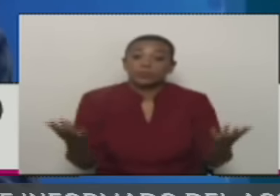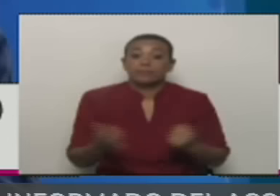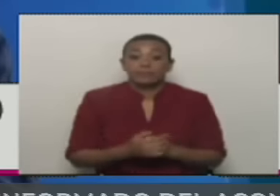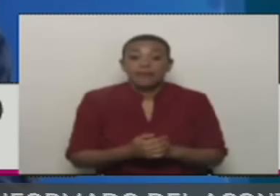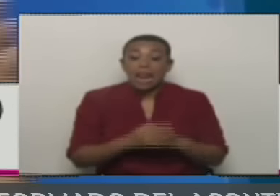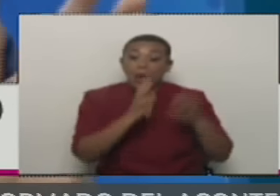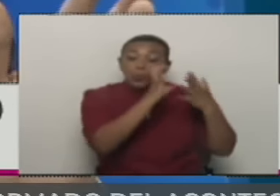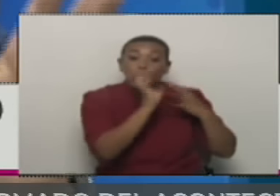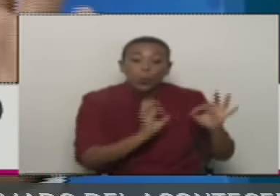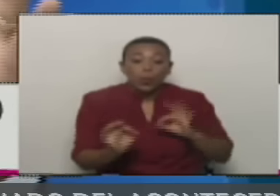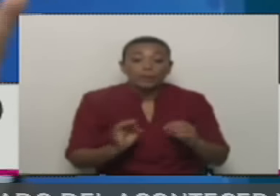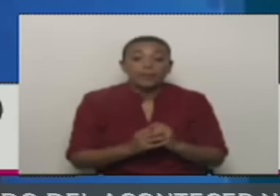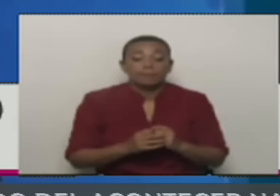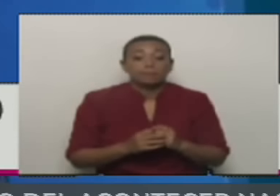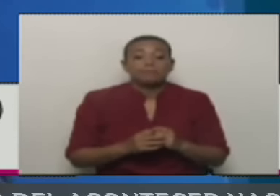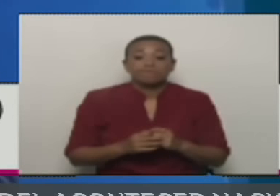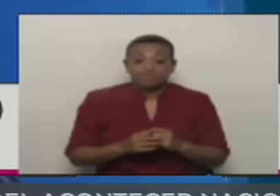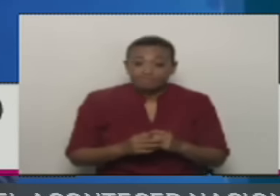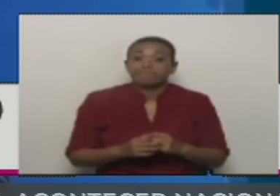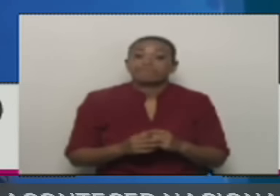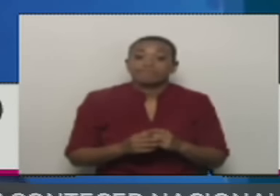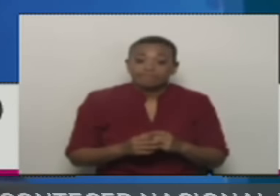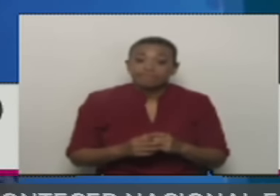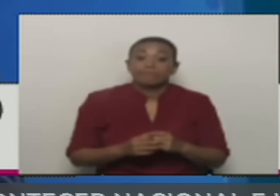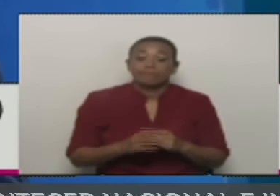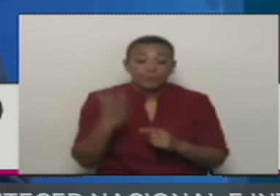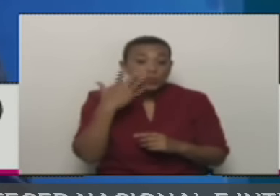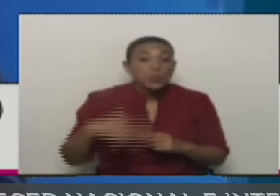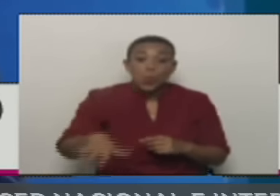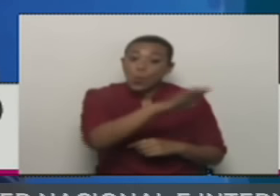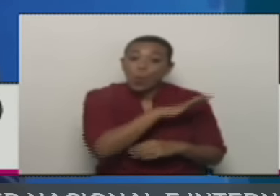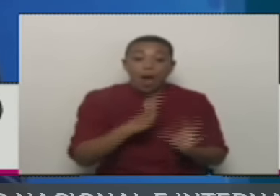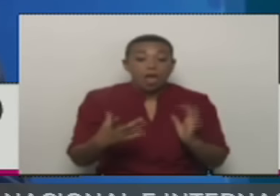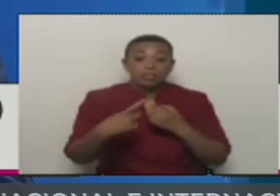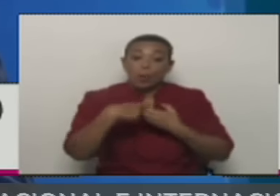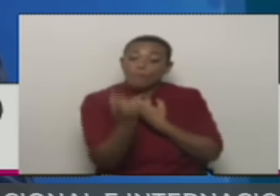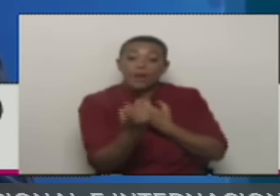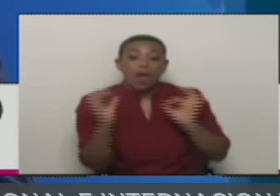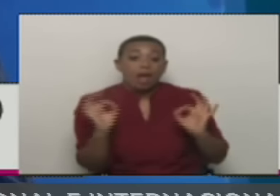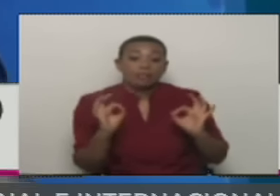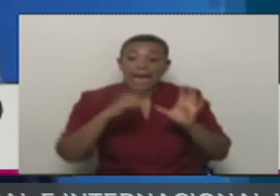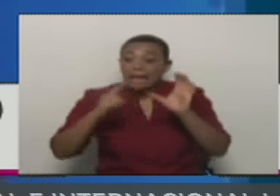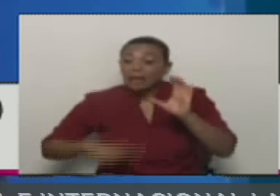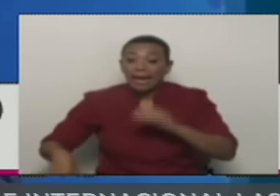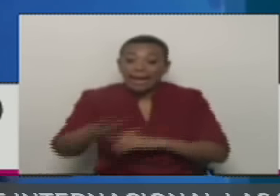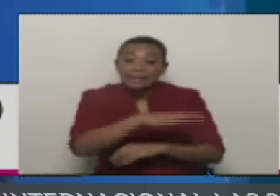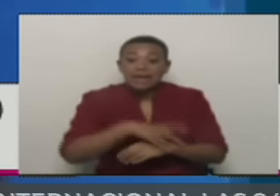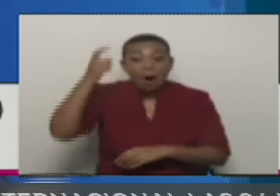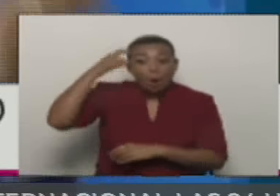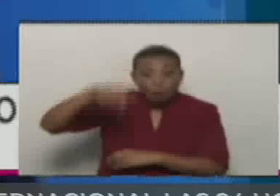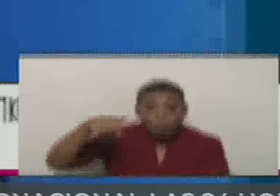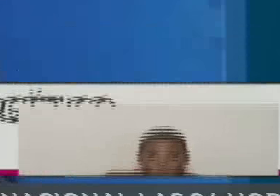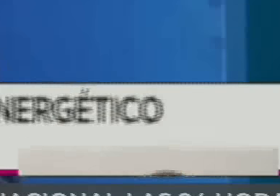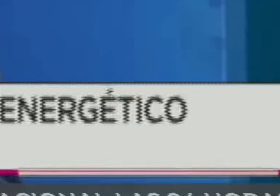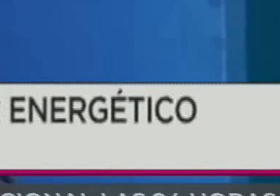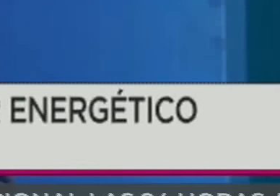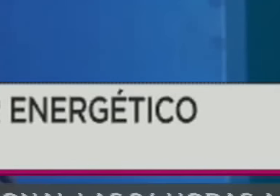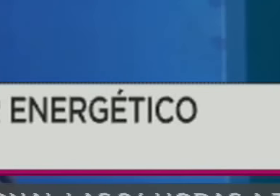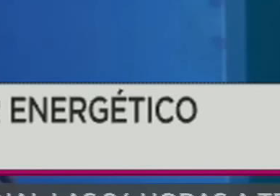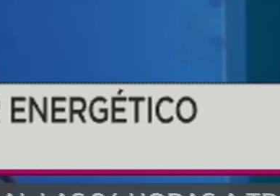ecuación energética mundial. A Venezuela no nos pueden sacar de la ecuación energética. Hoy estamos mucho